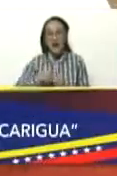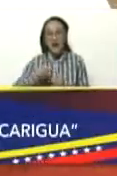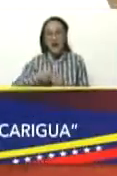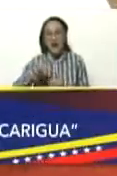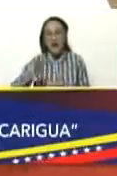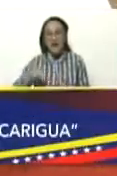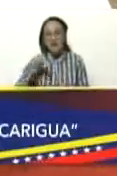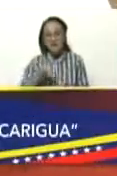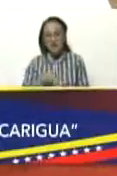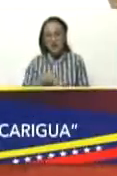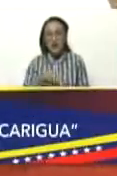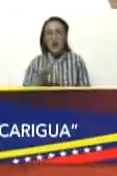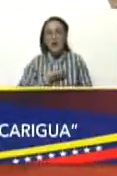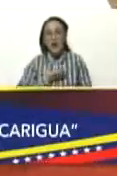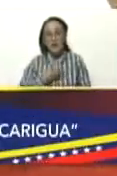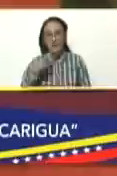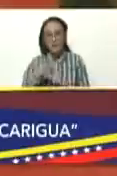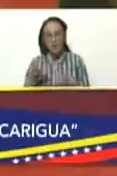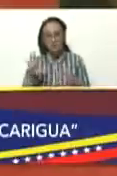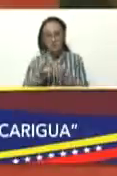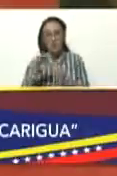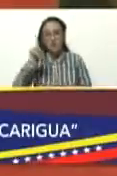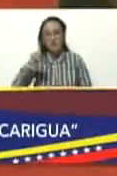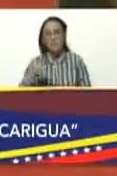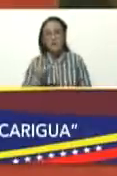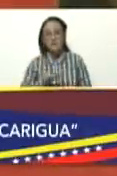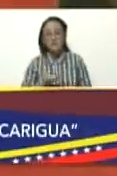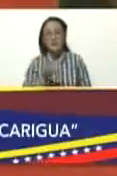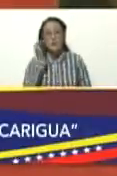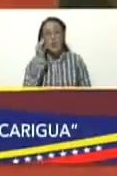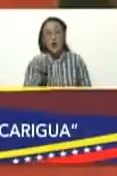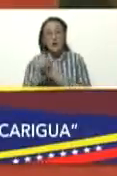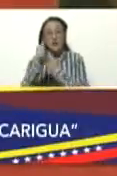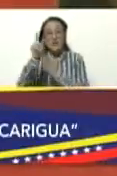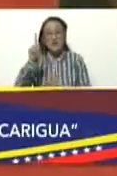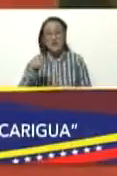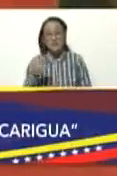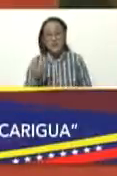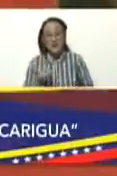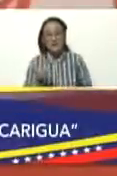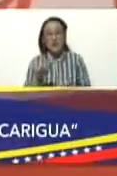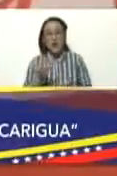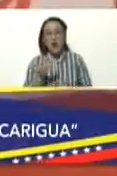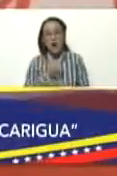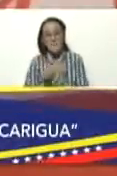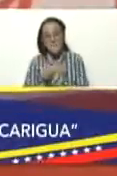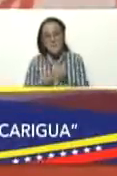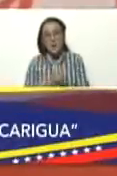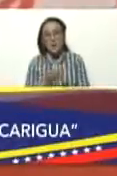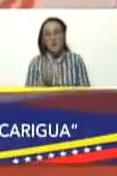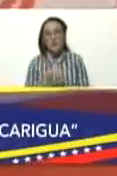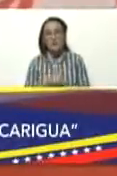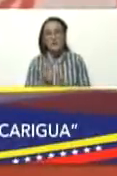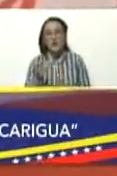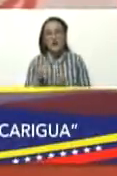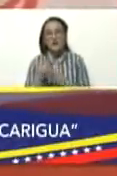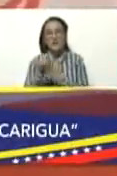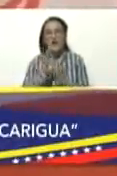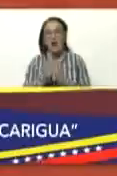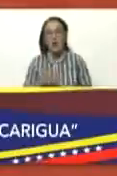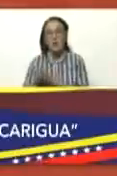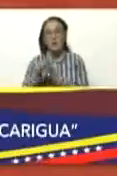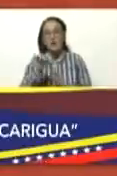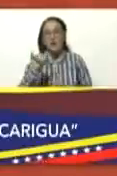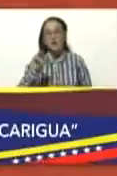Joan Castañeda, y bueno, una lideresa que le ha imprimido todo el amor del mundo a este proyecto, que es nuestra compañera lideresa de la comuna,